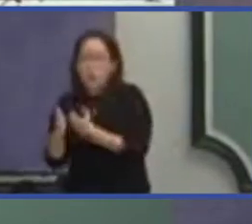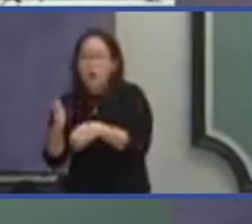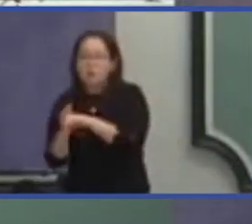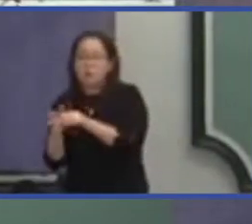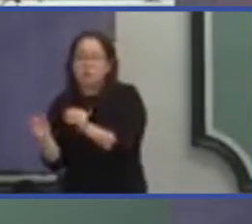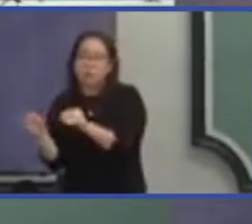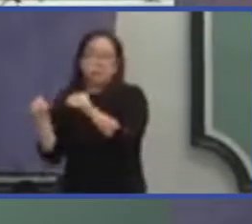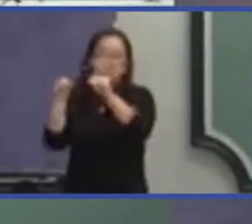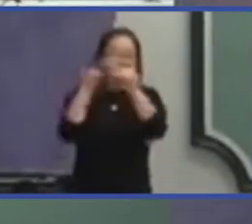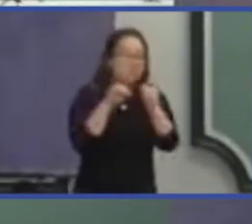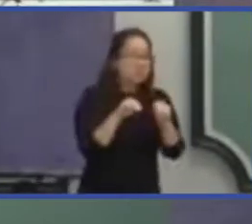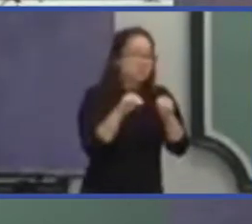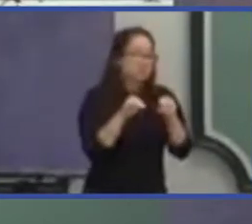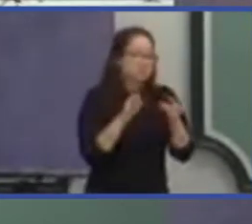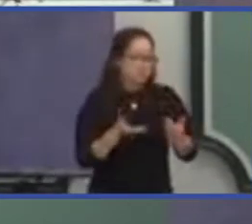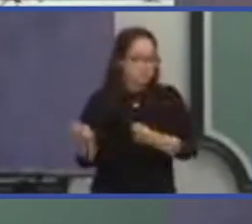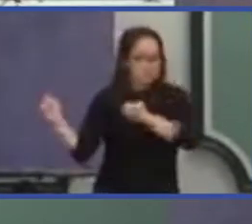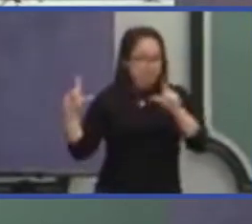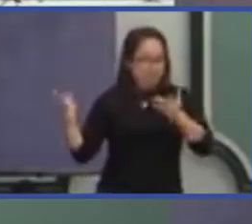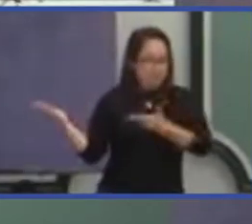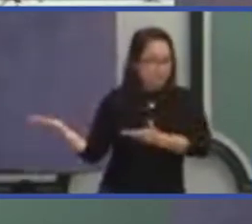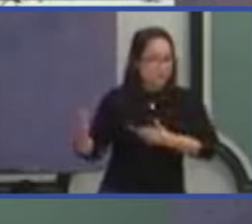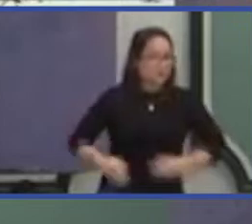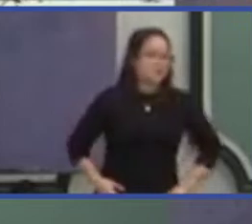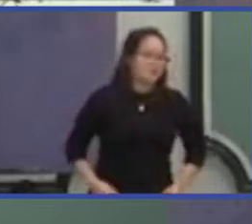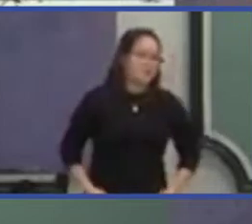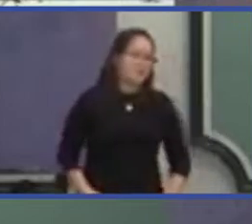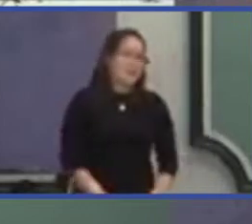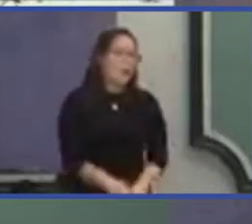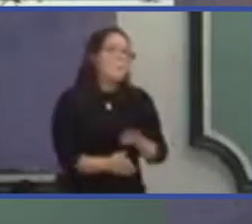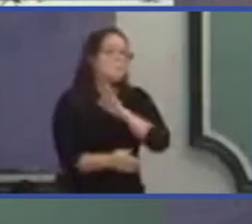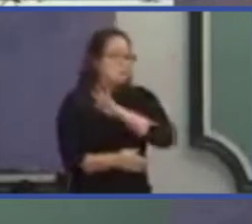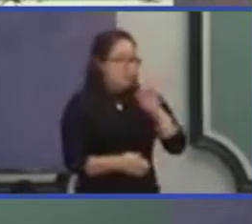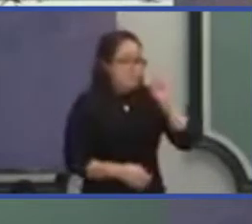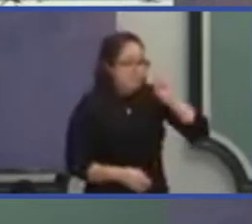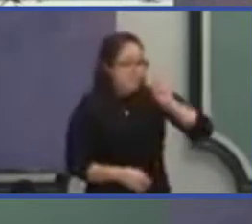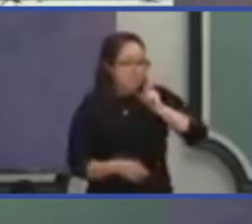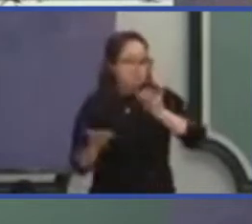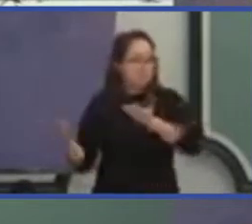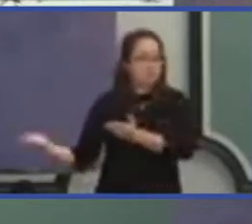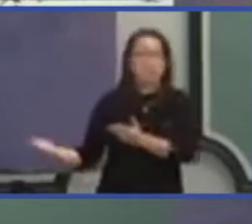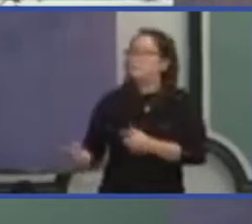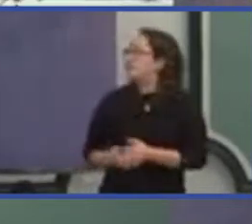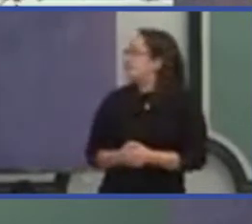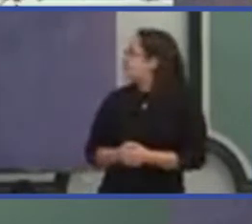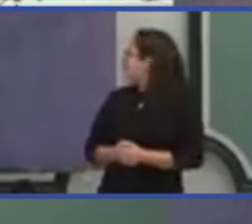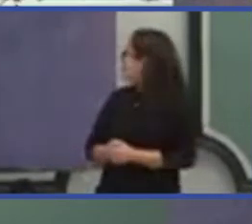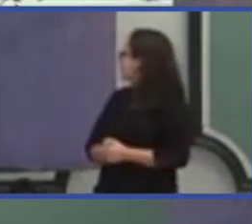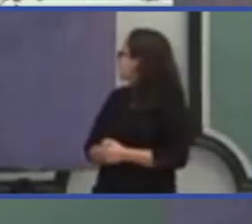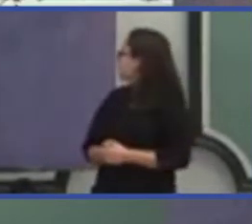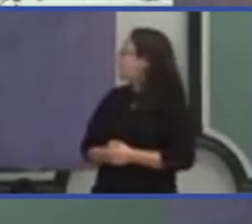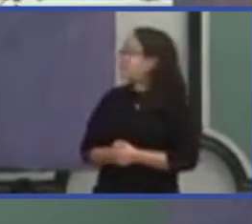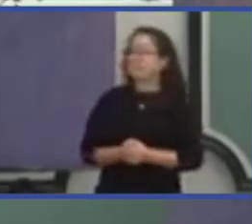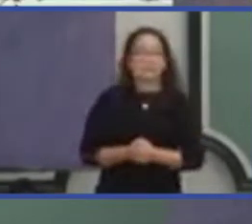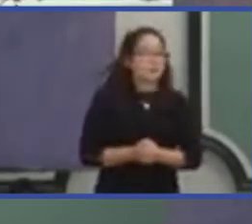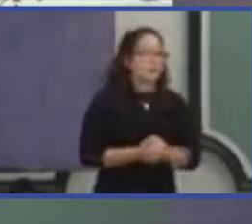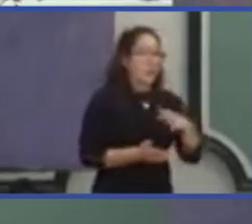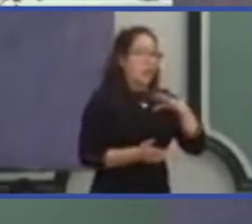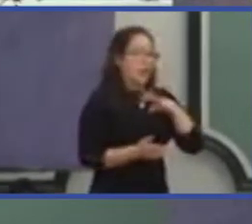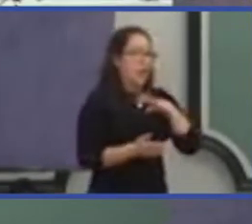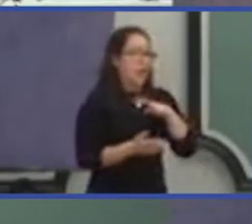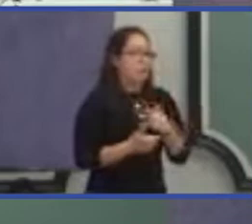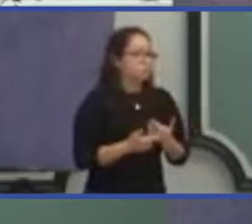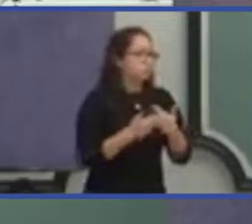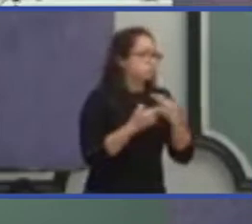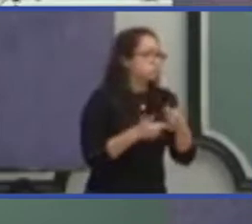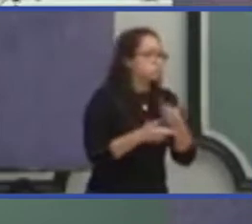siguiente, podemos ver que aquí quedó libre el primer cuarto